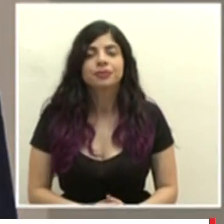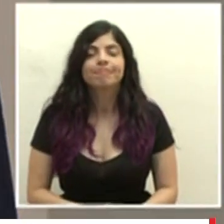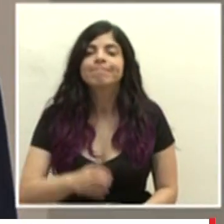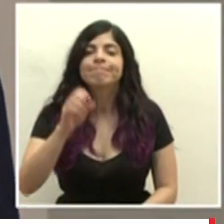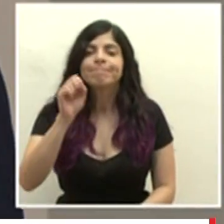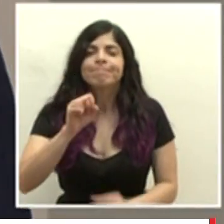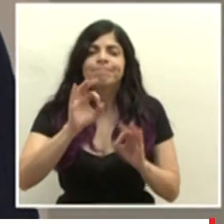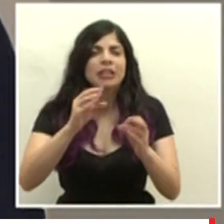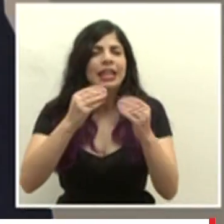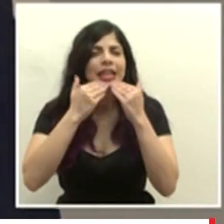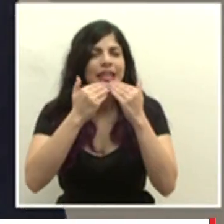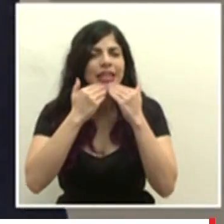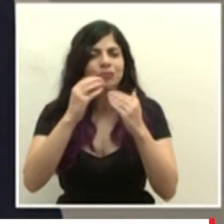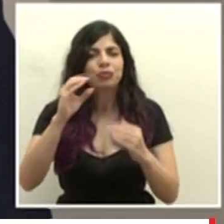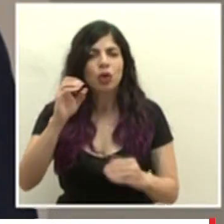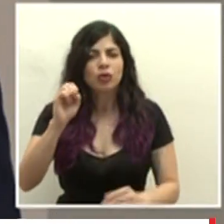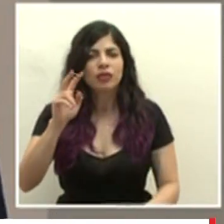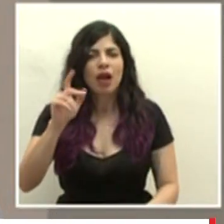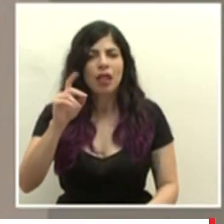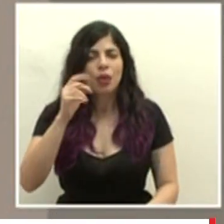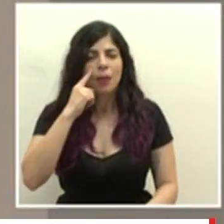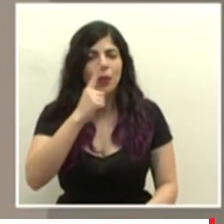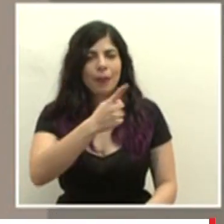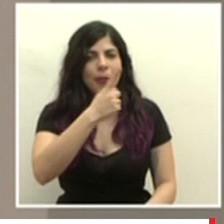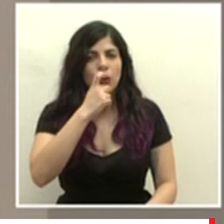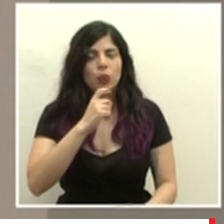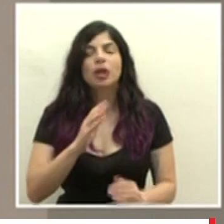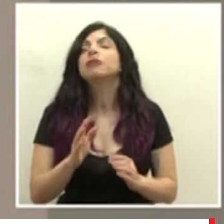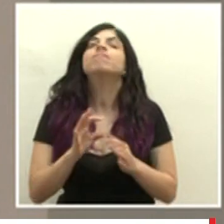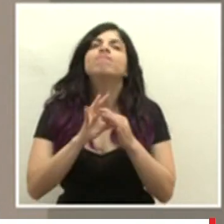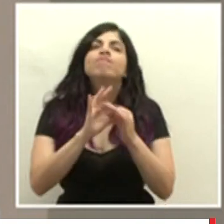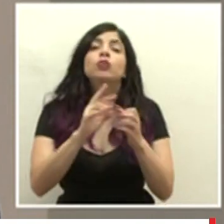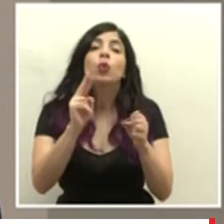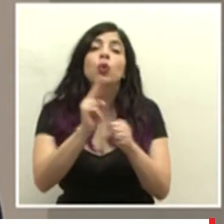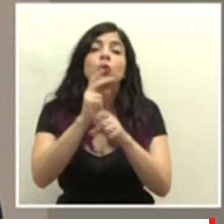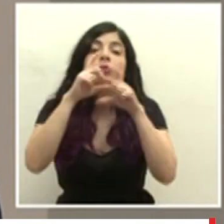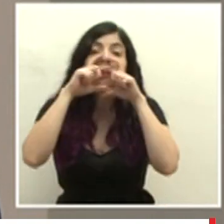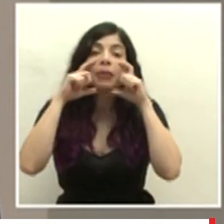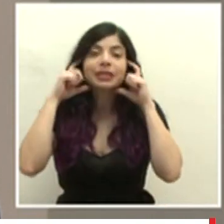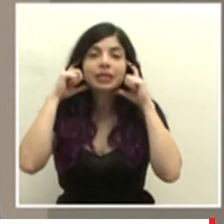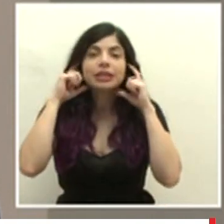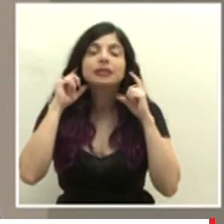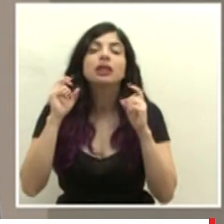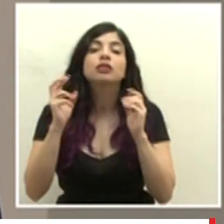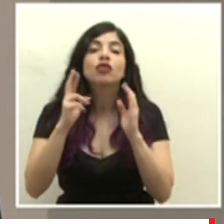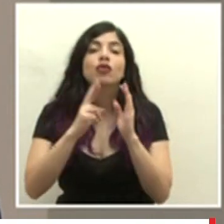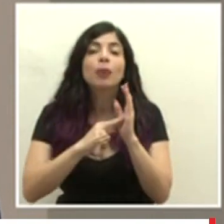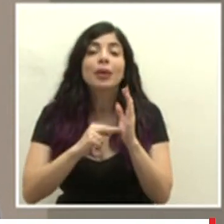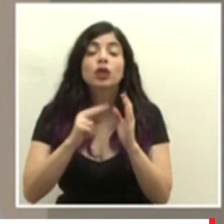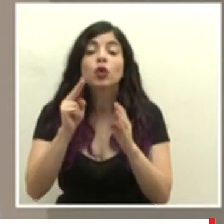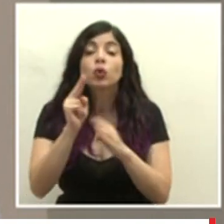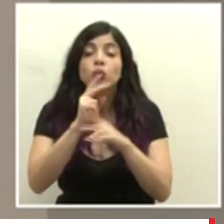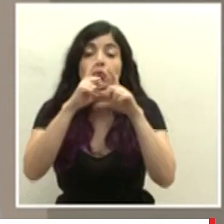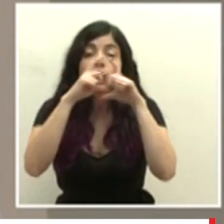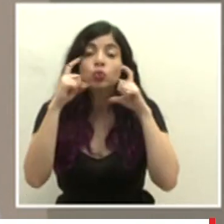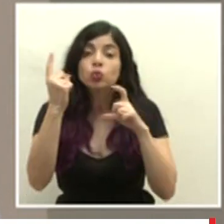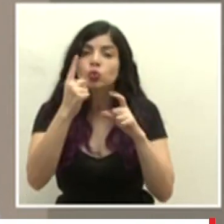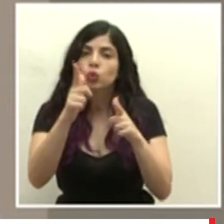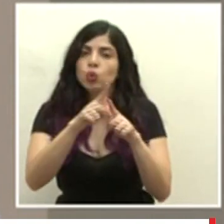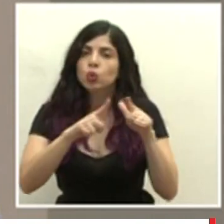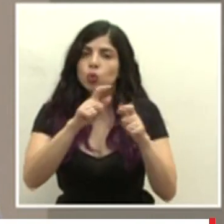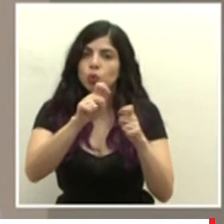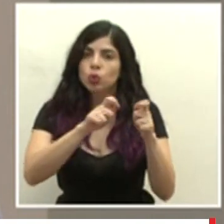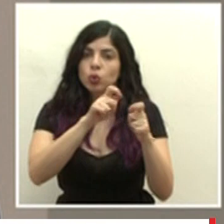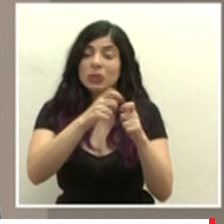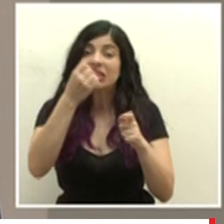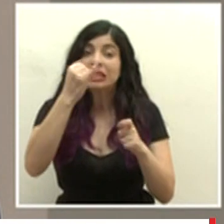Sí, muy bien, muchas gracias, don Osvaldo, por sus preguntas. Con respecto al uso de mascarillas, reitero, es en lugares específicos en donde hay una interacción más